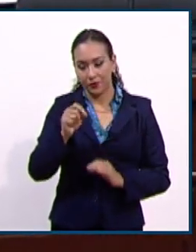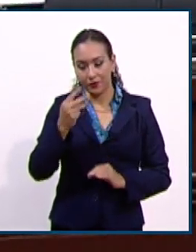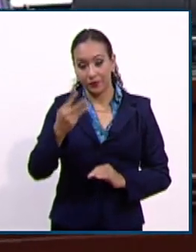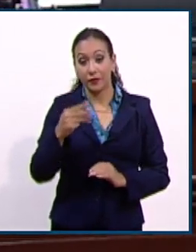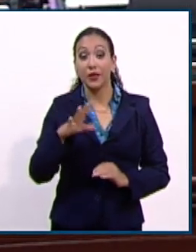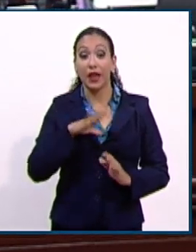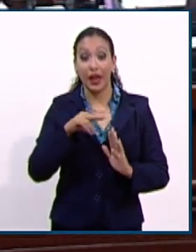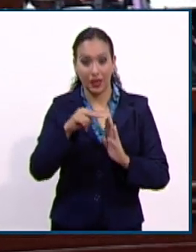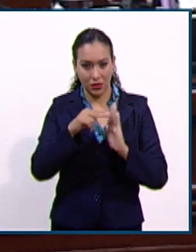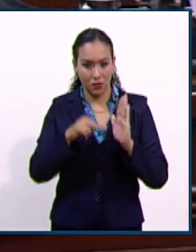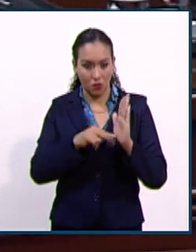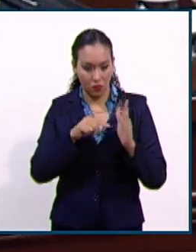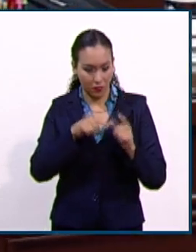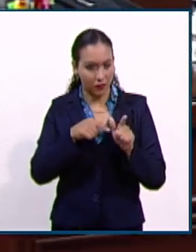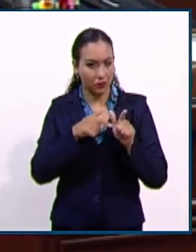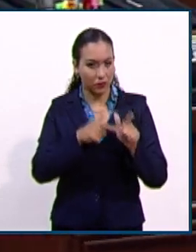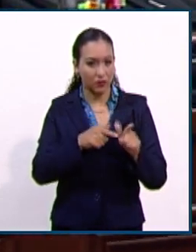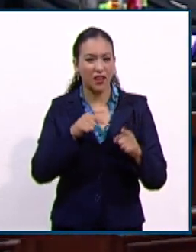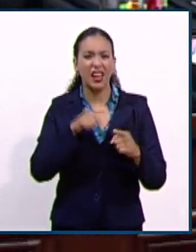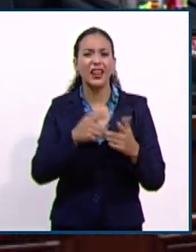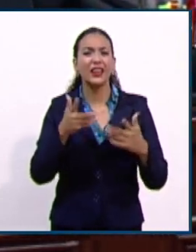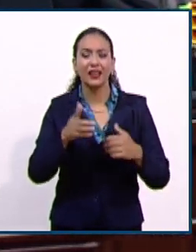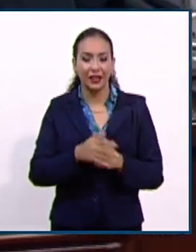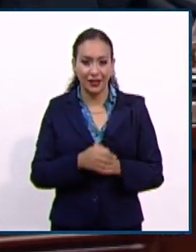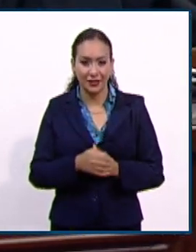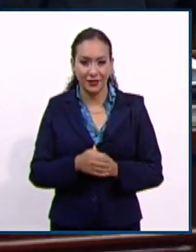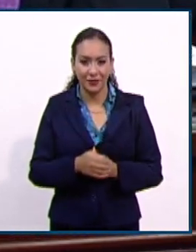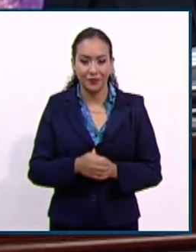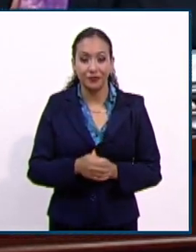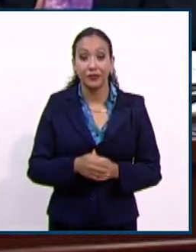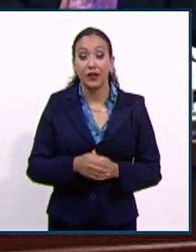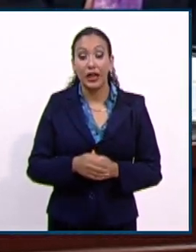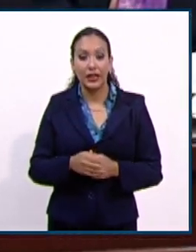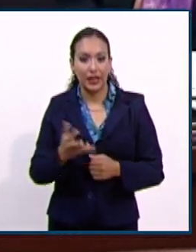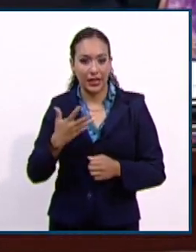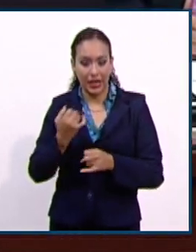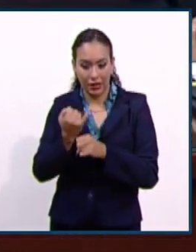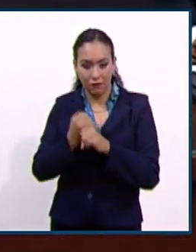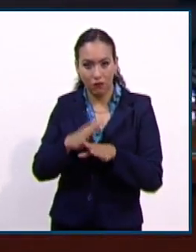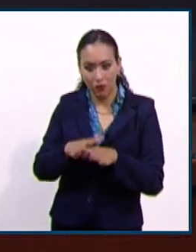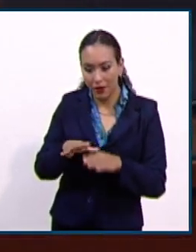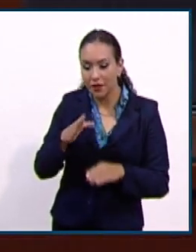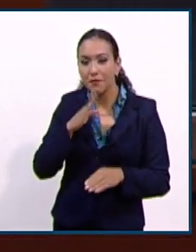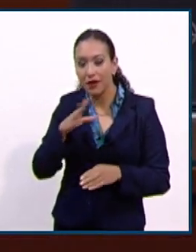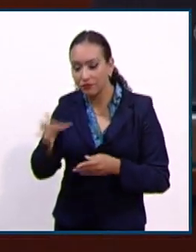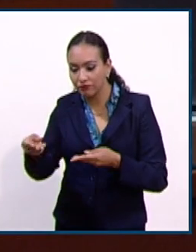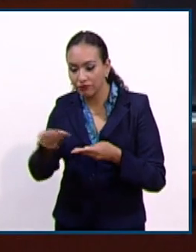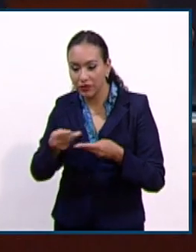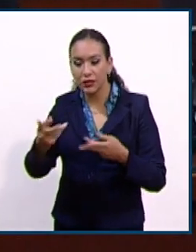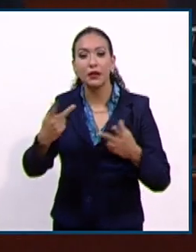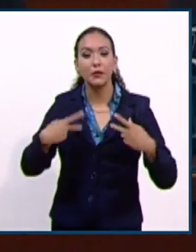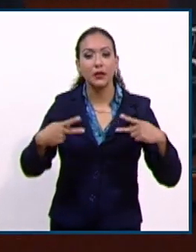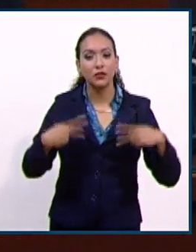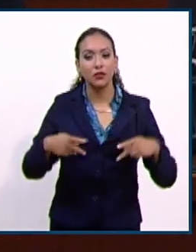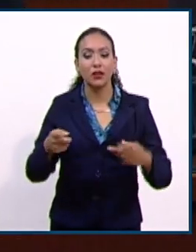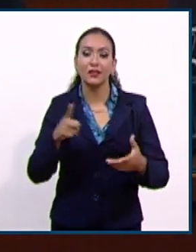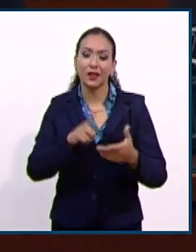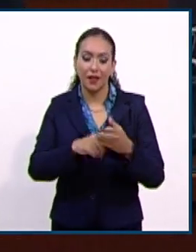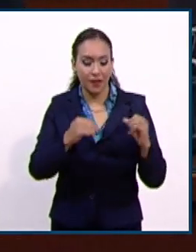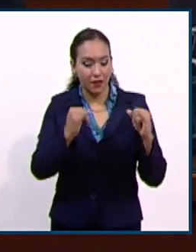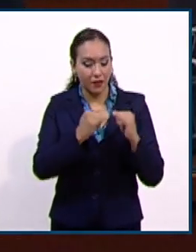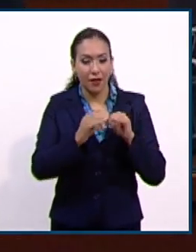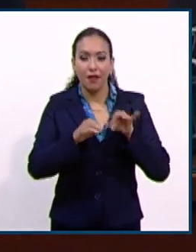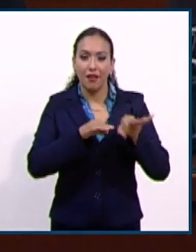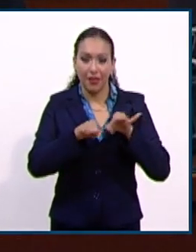que seguirá vigente, penaliza los actos tendientes a obtener información de manera injustificada sobre las actividades oficiales de las instituciones del